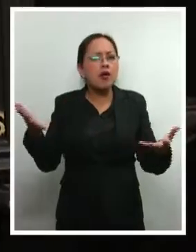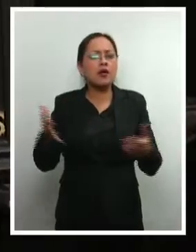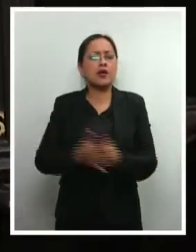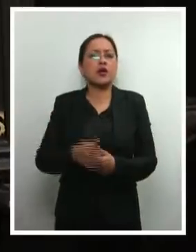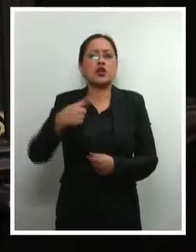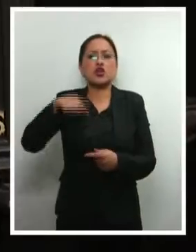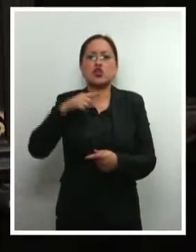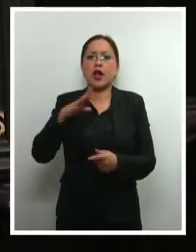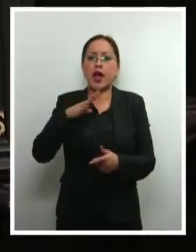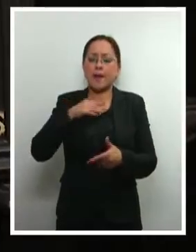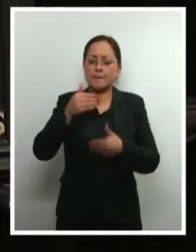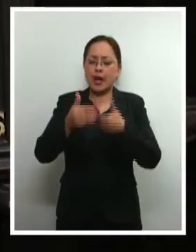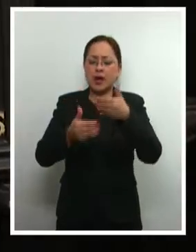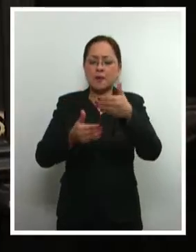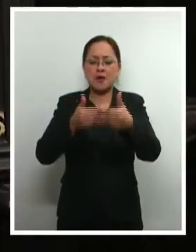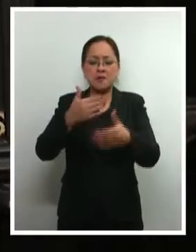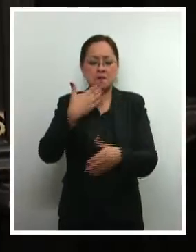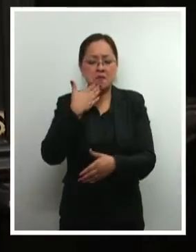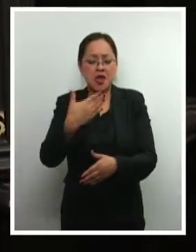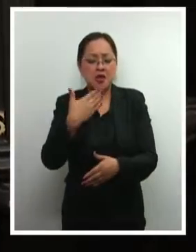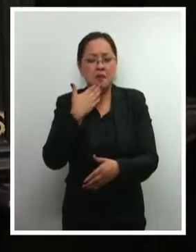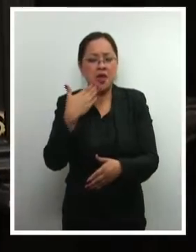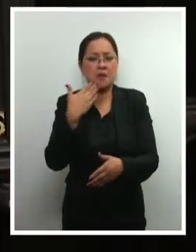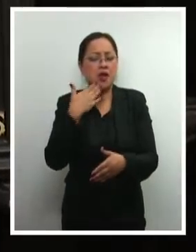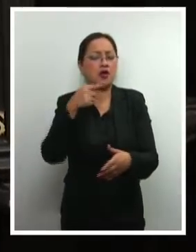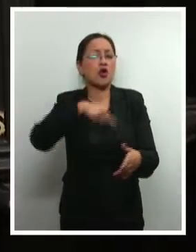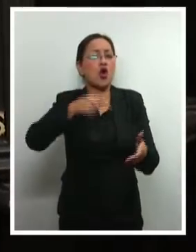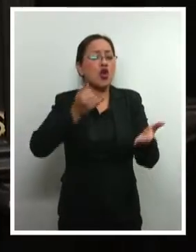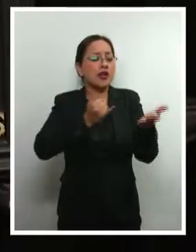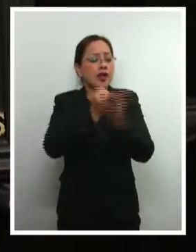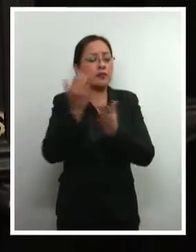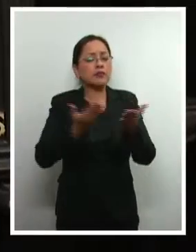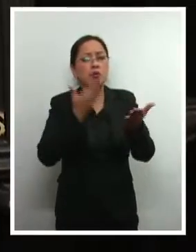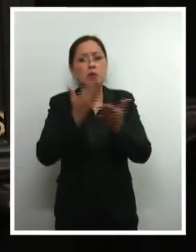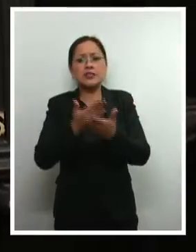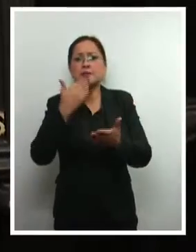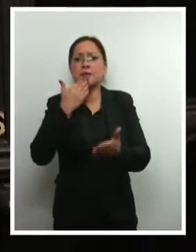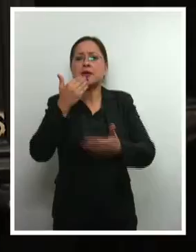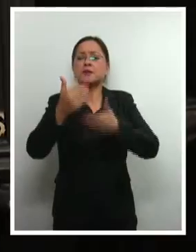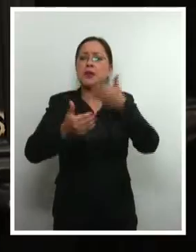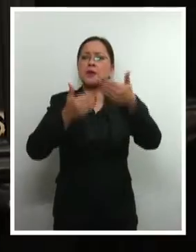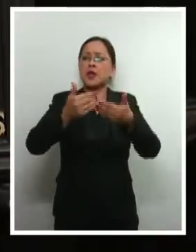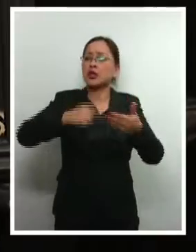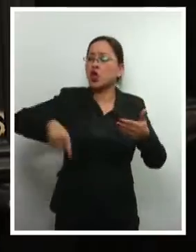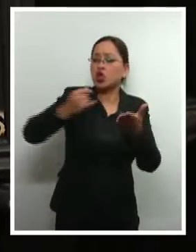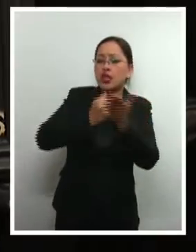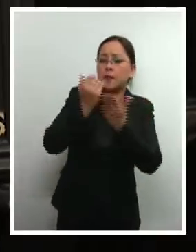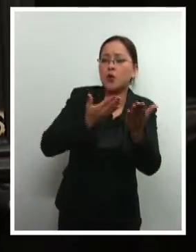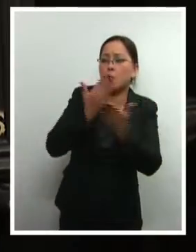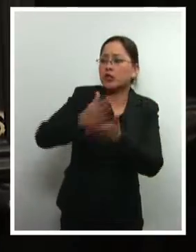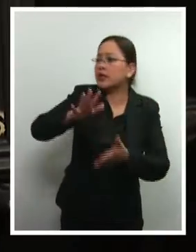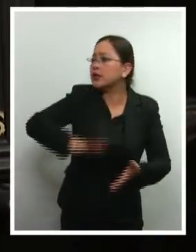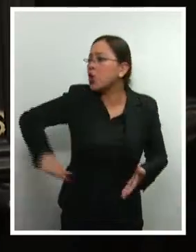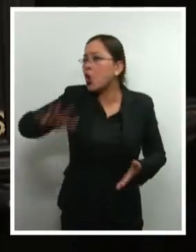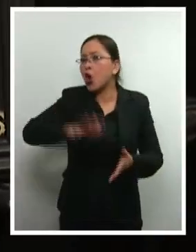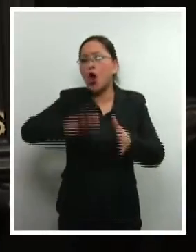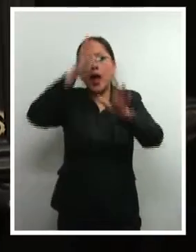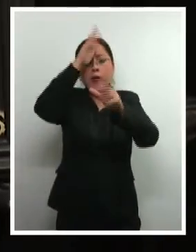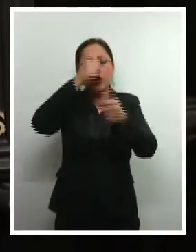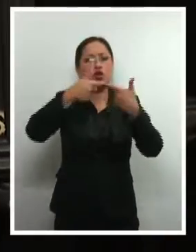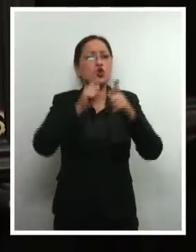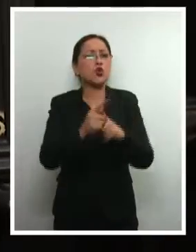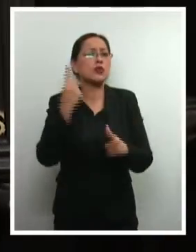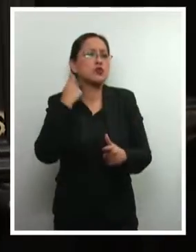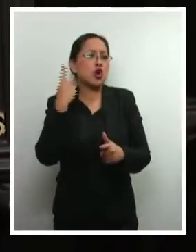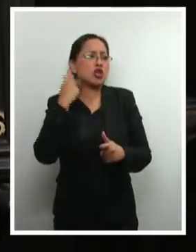un camino recorrido con los dictámenes, porque ahí habíamos coincidido todos los grupos